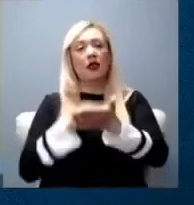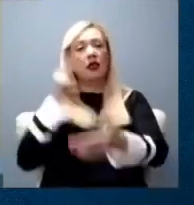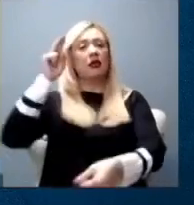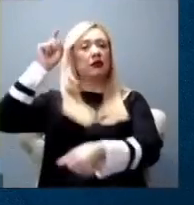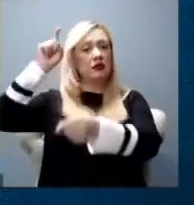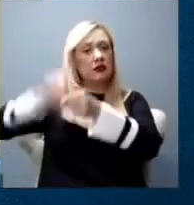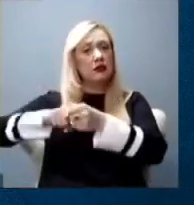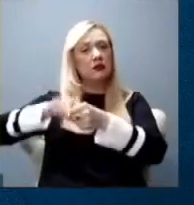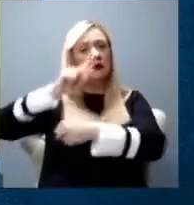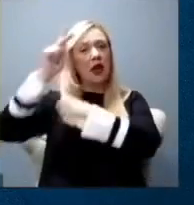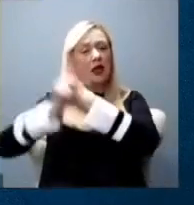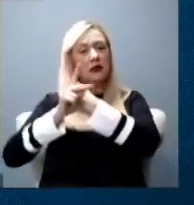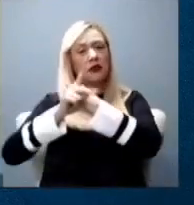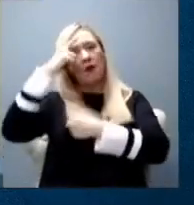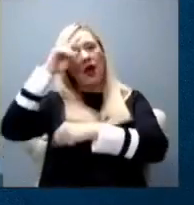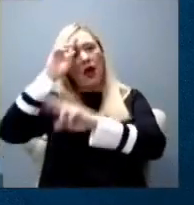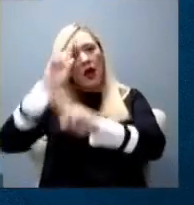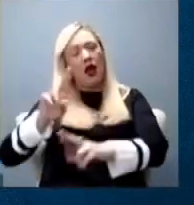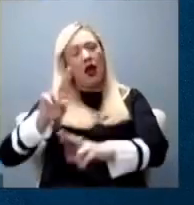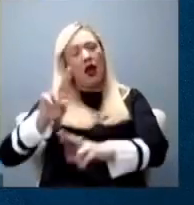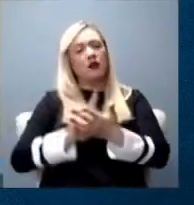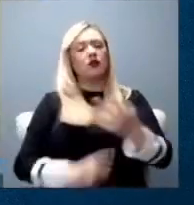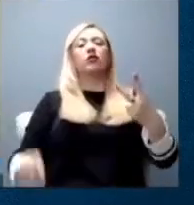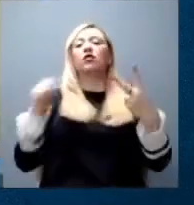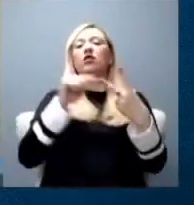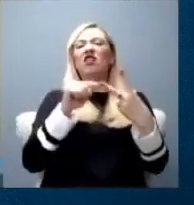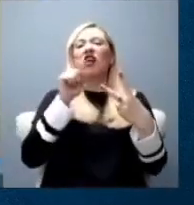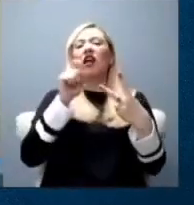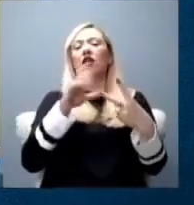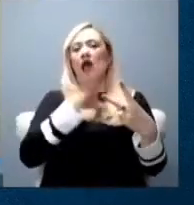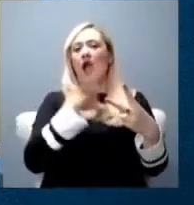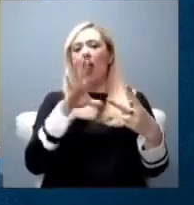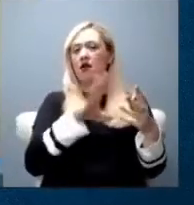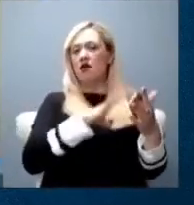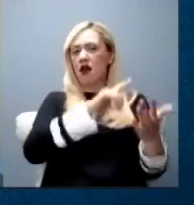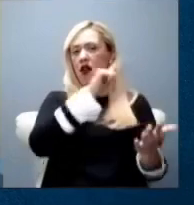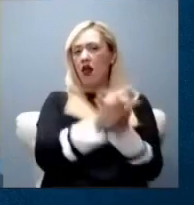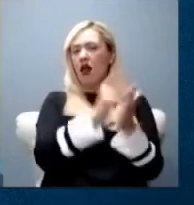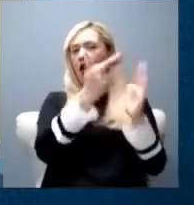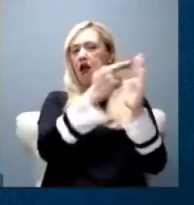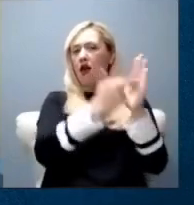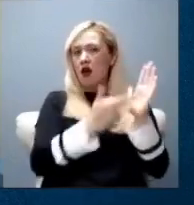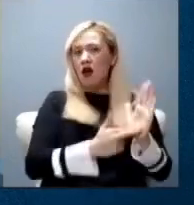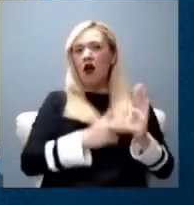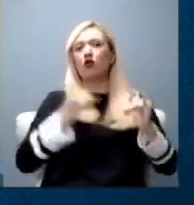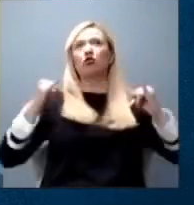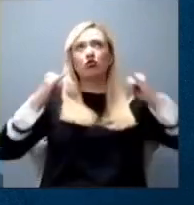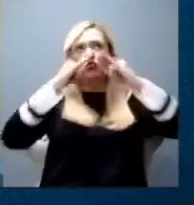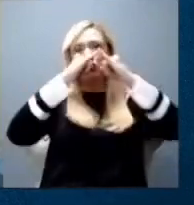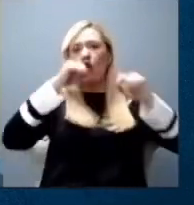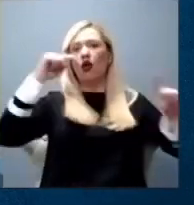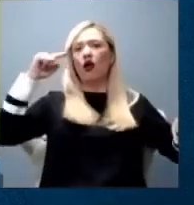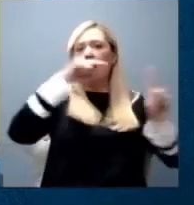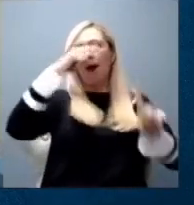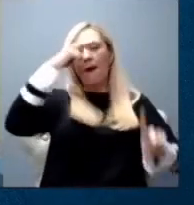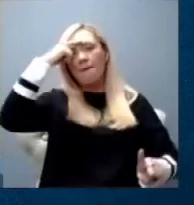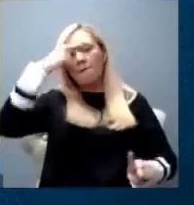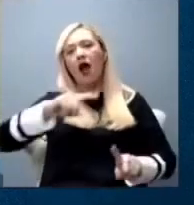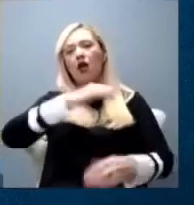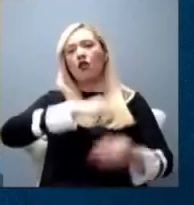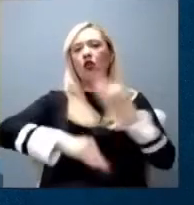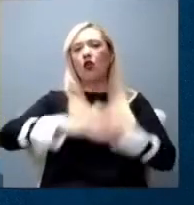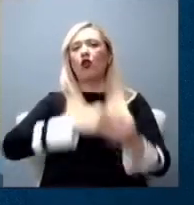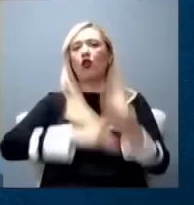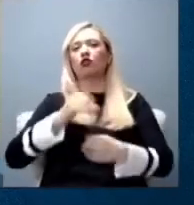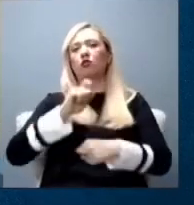reconocen derechos, y también el otro componente son los mecanismos de protección, es decir, los órganos creados para garantizar que los estados cumplan con esas